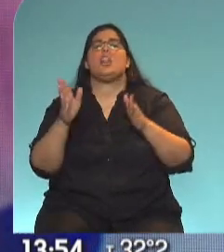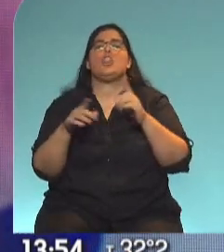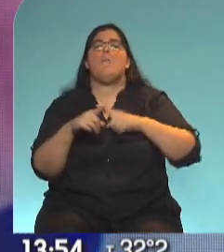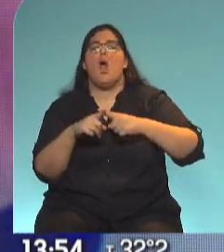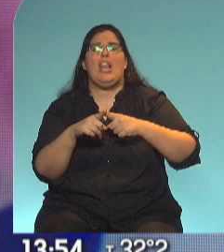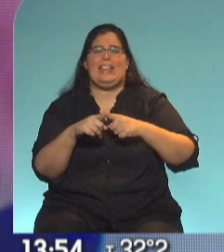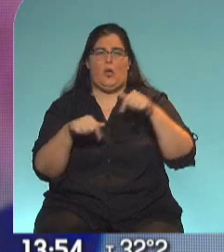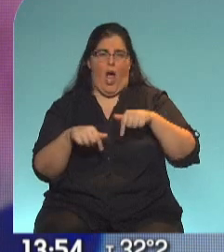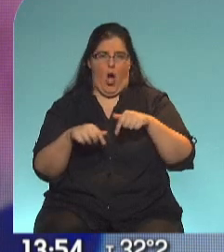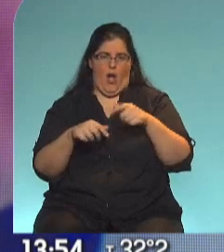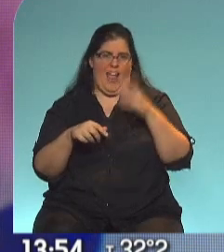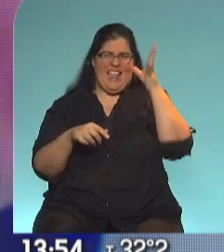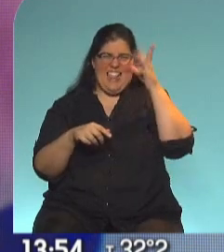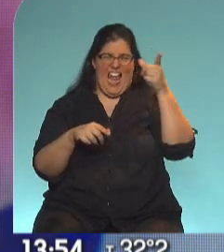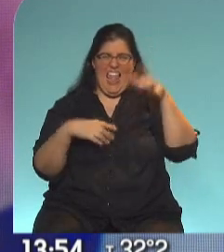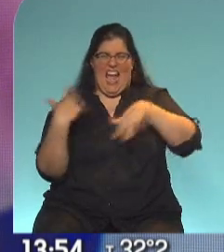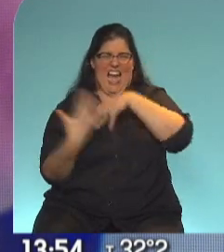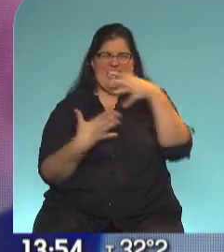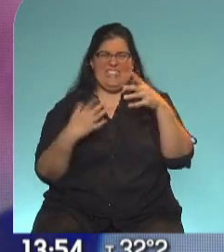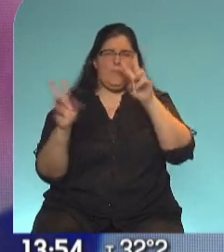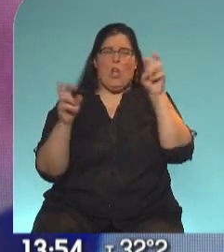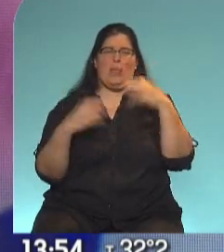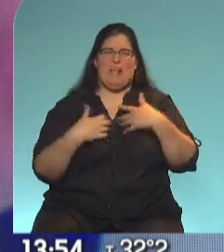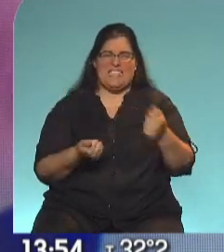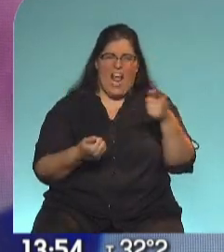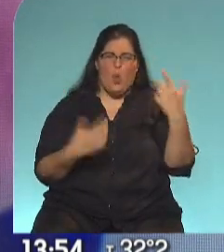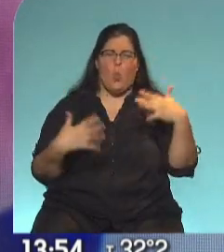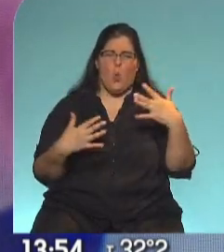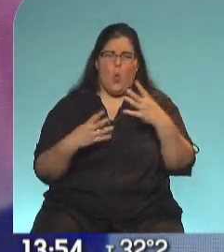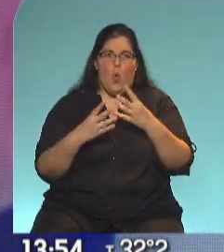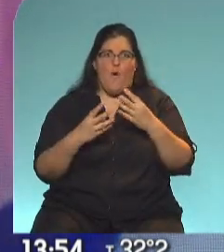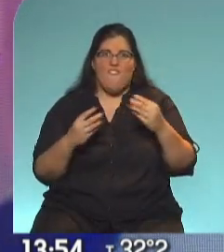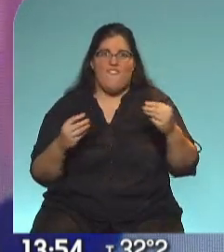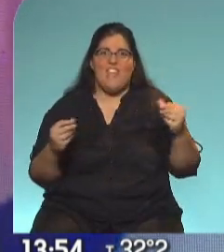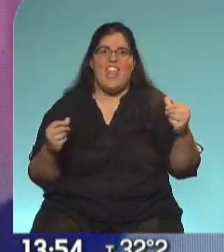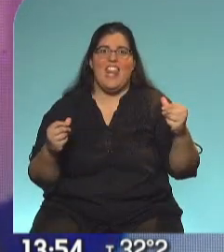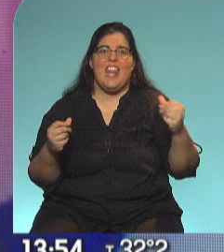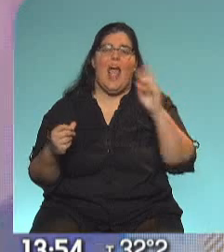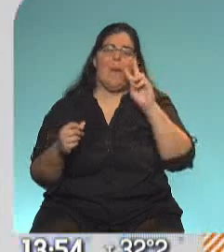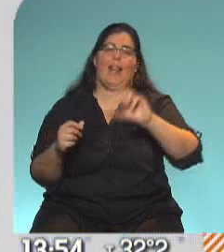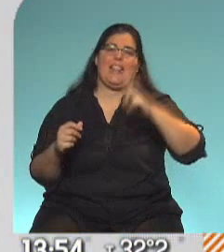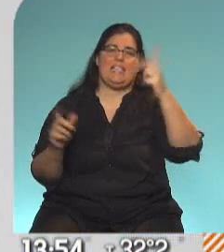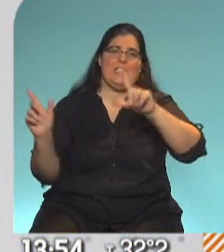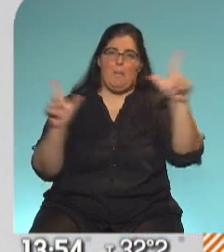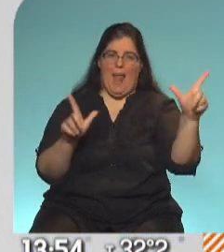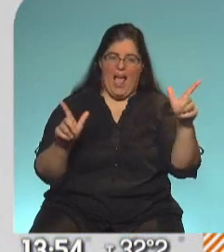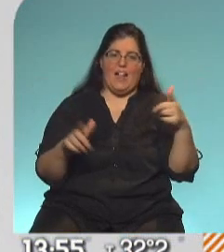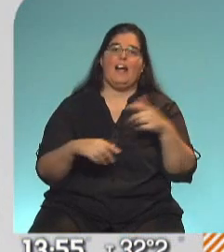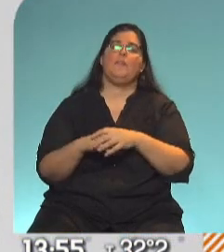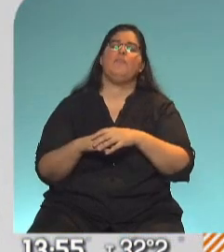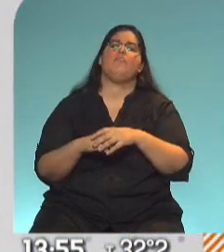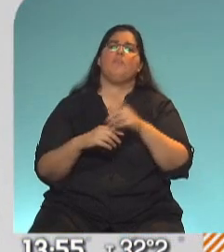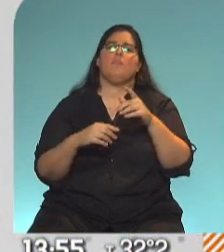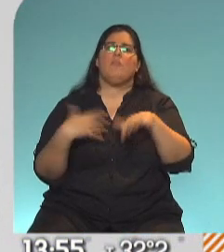está saliendo de una crisis terrible también en materia sanitaria y podemos ahí ver también esta doble crisis italiana, y en una de